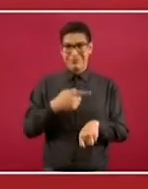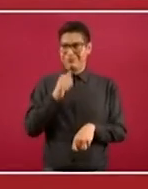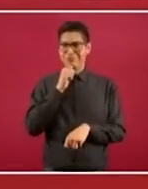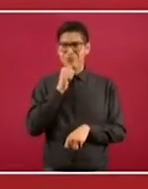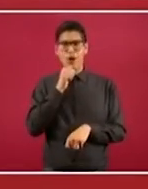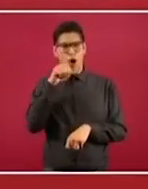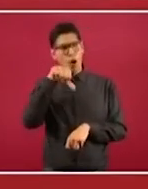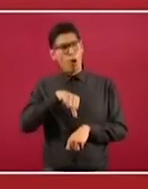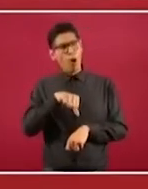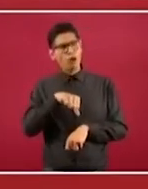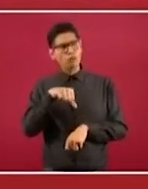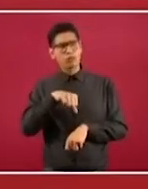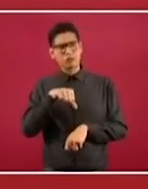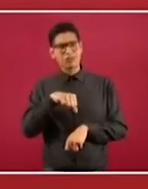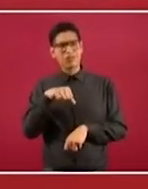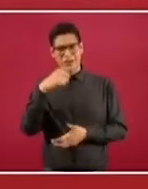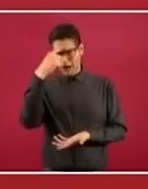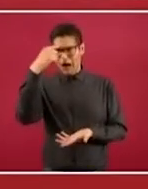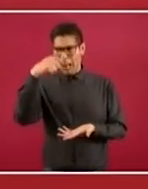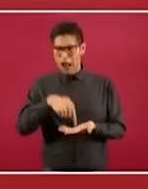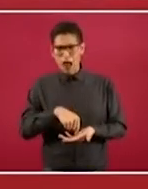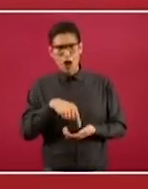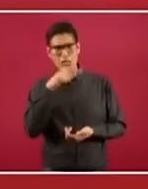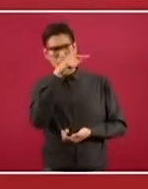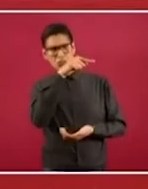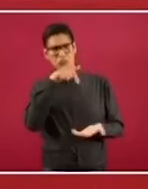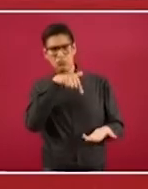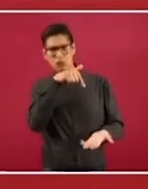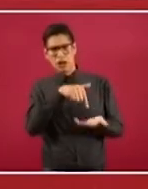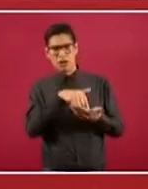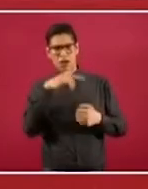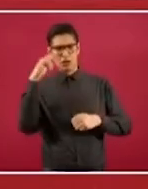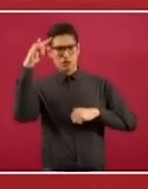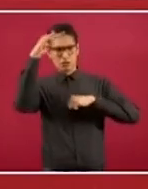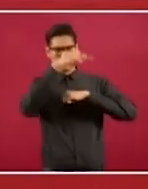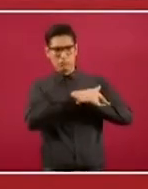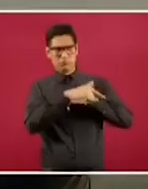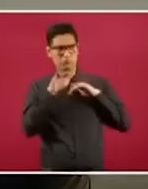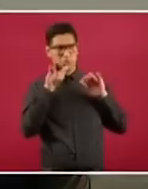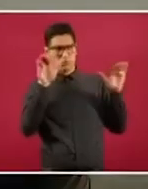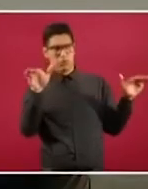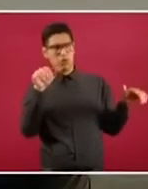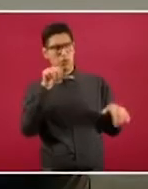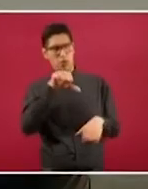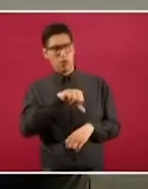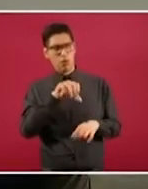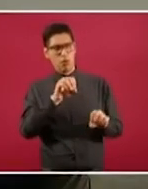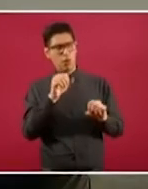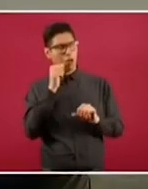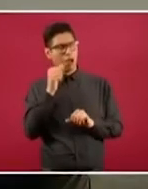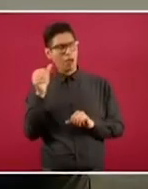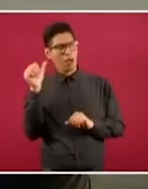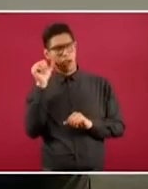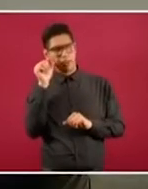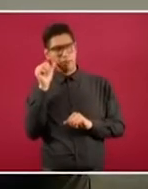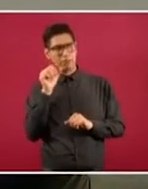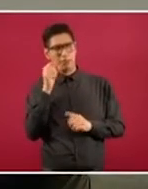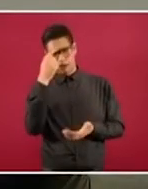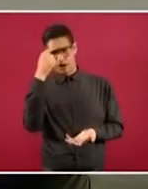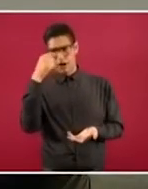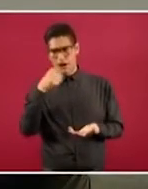la temperatura en un aeropuerto, hoy o ayer, y fue una temperatura completamente